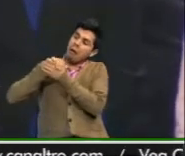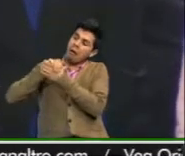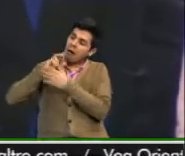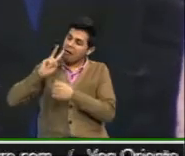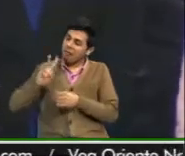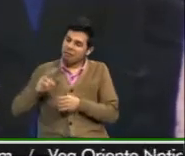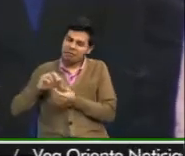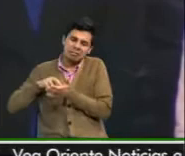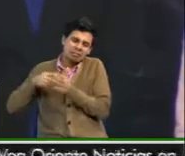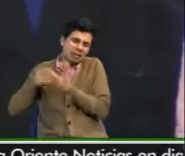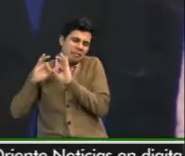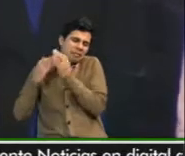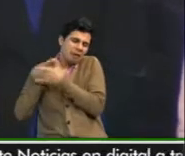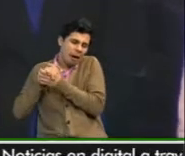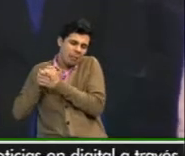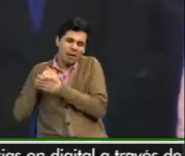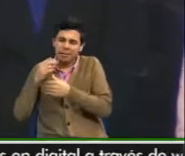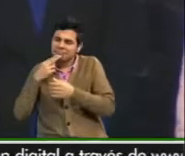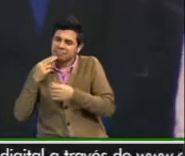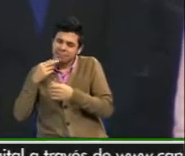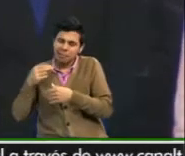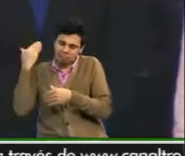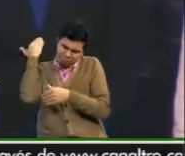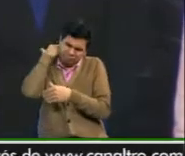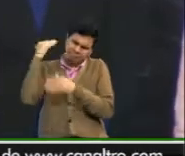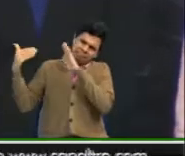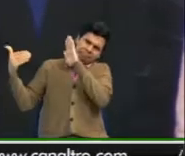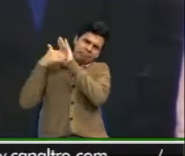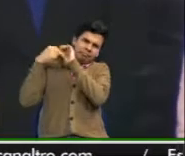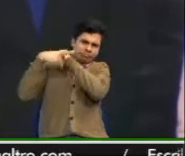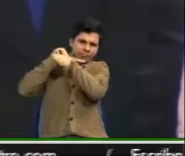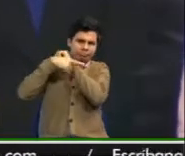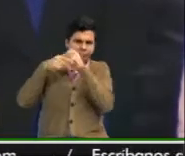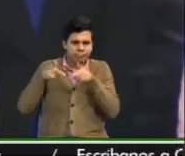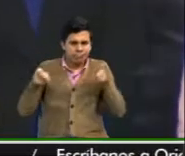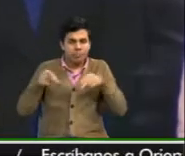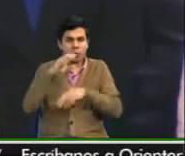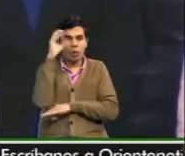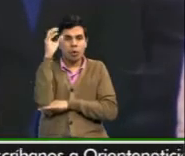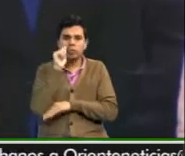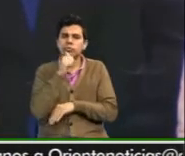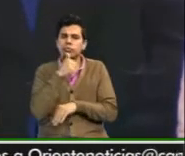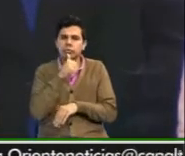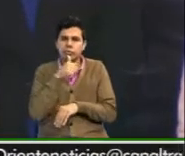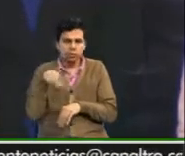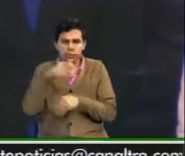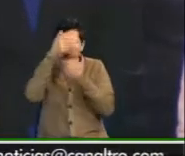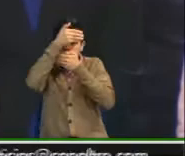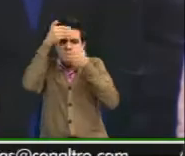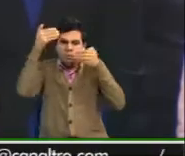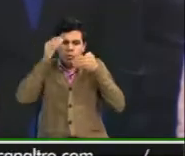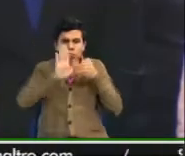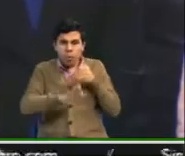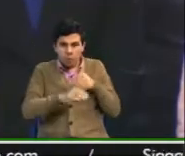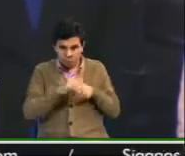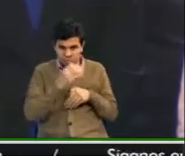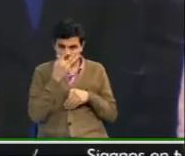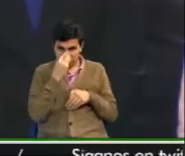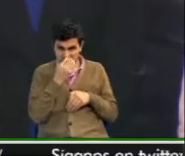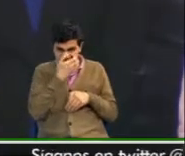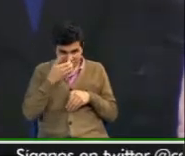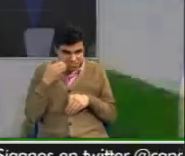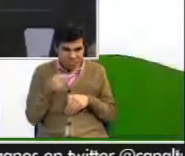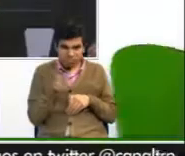y que han sido maltratados son colombianos humildes no son paramilitares son